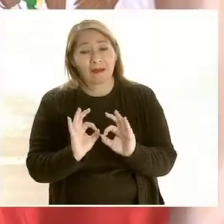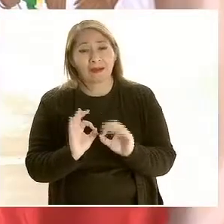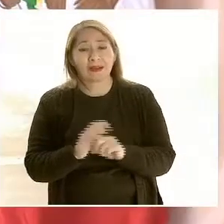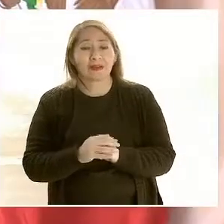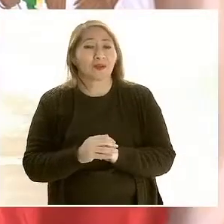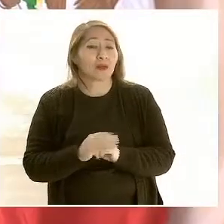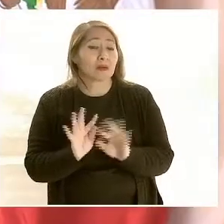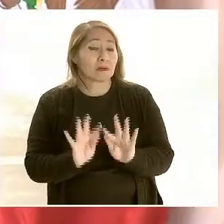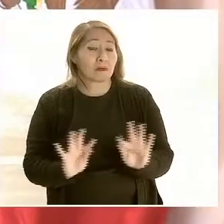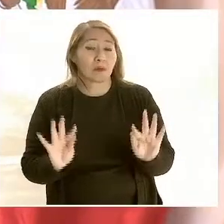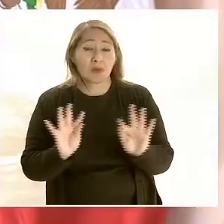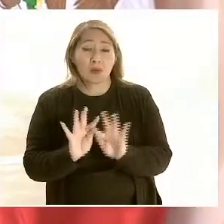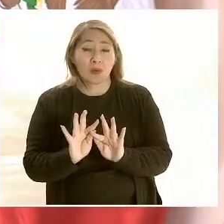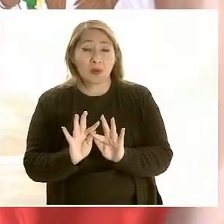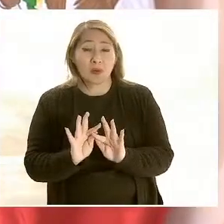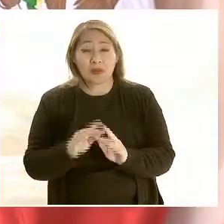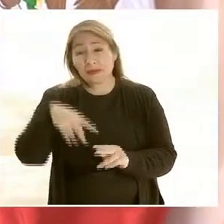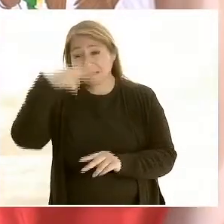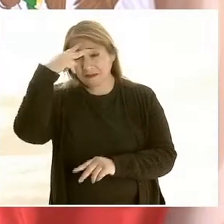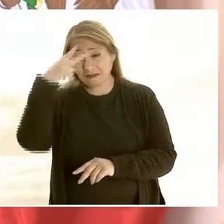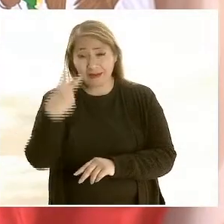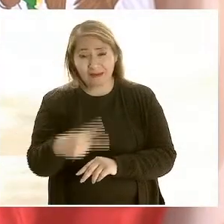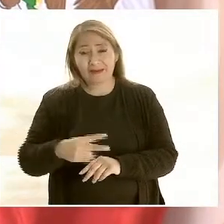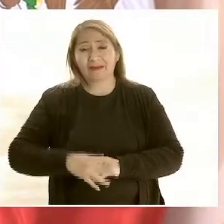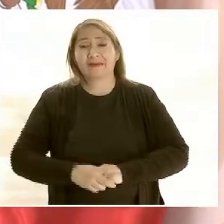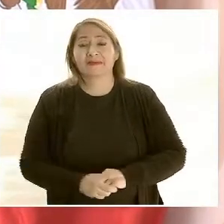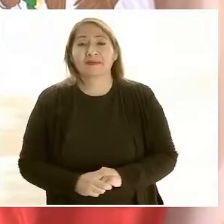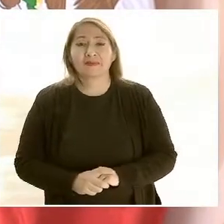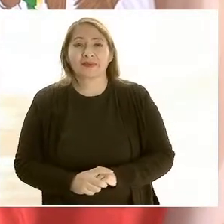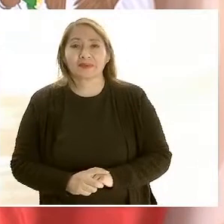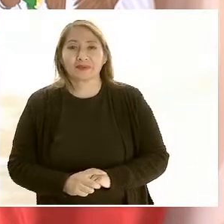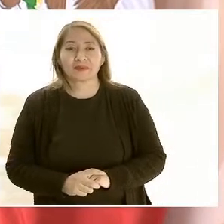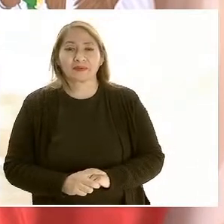Estado mexicano.